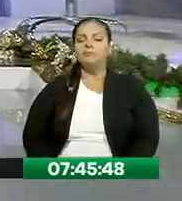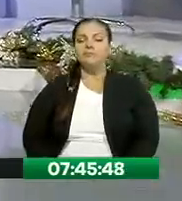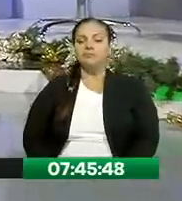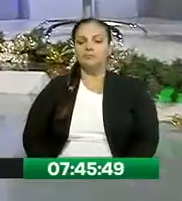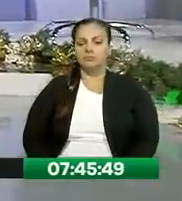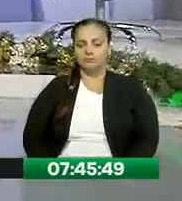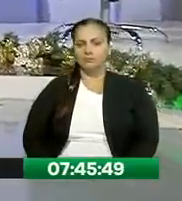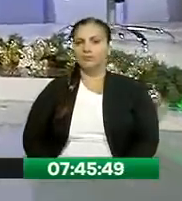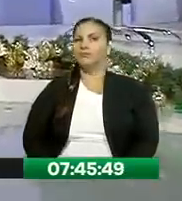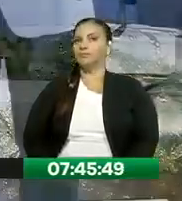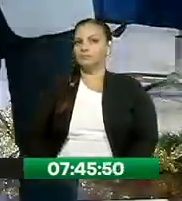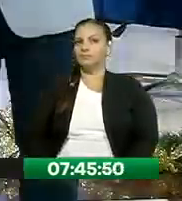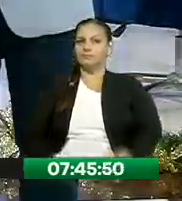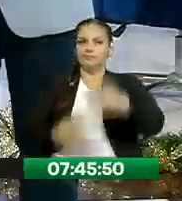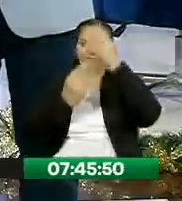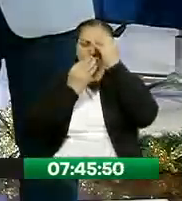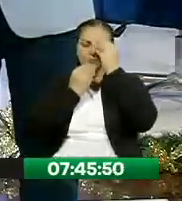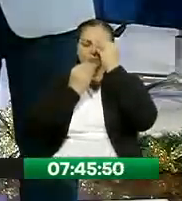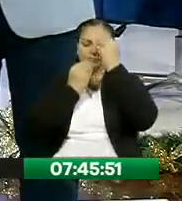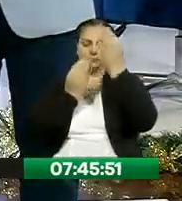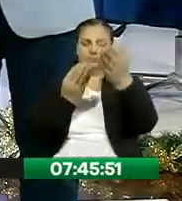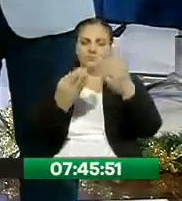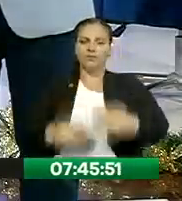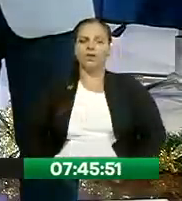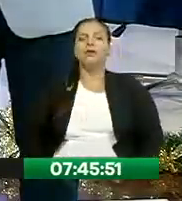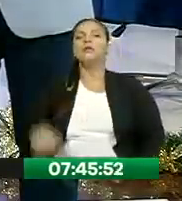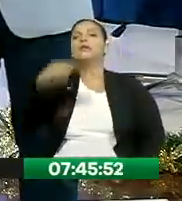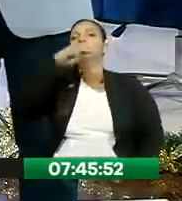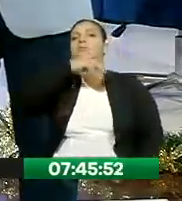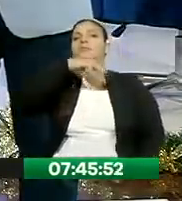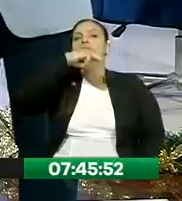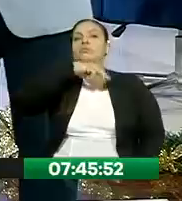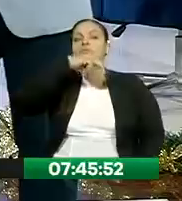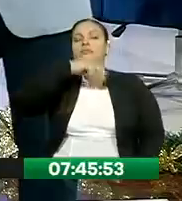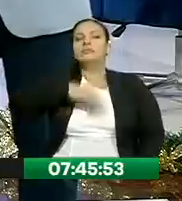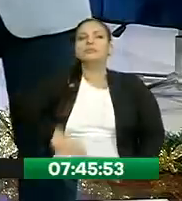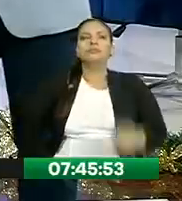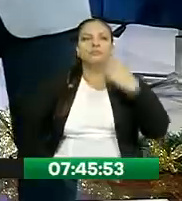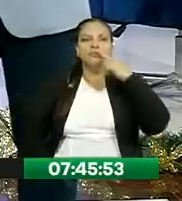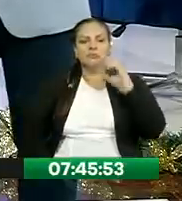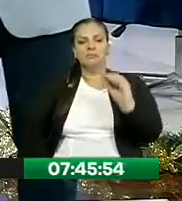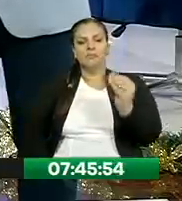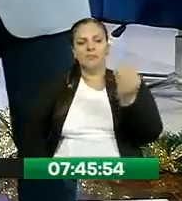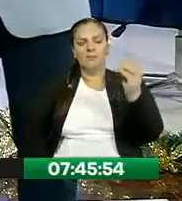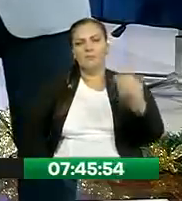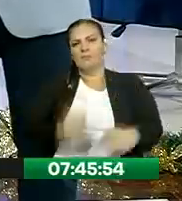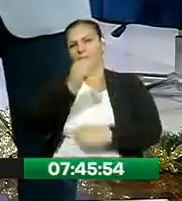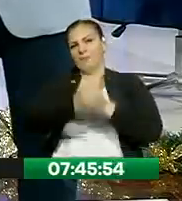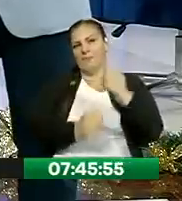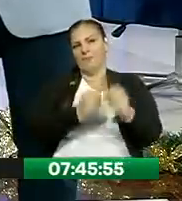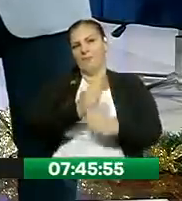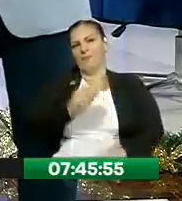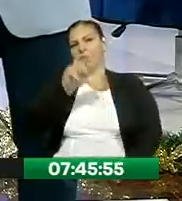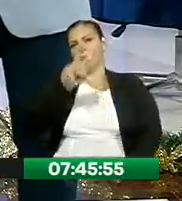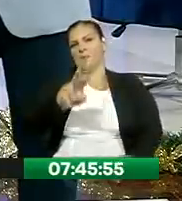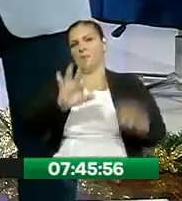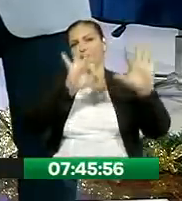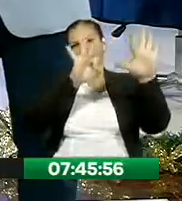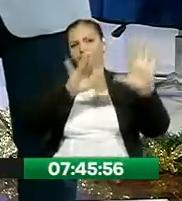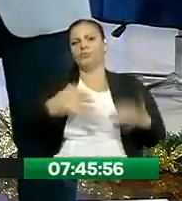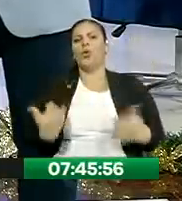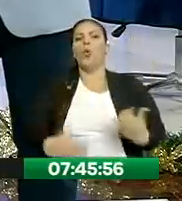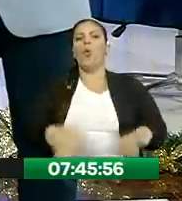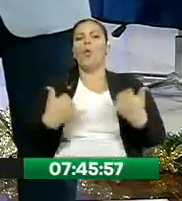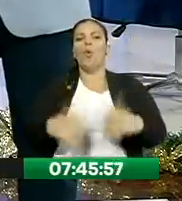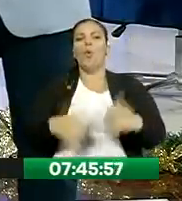murió luego de recibir 2 disparos en la cabeza en Manta, provincia de Manabí. Según testigos, un sicario lo interceptó en la cancha